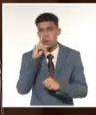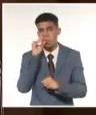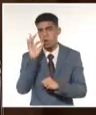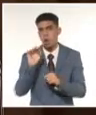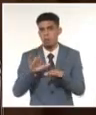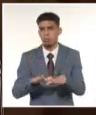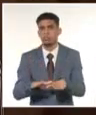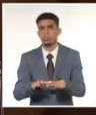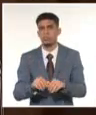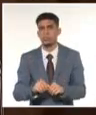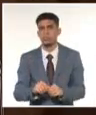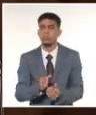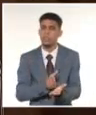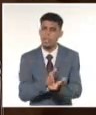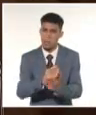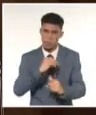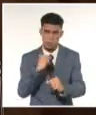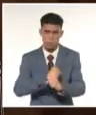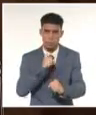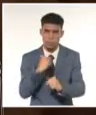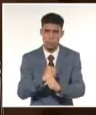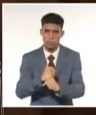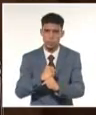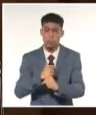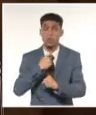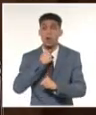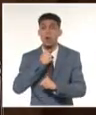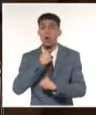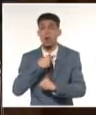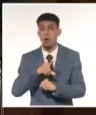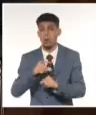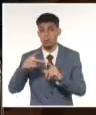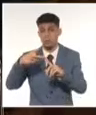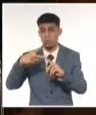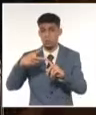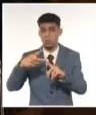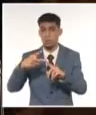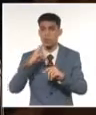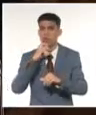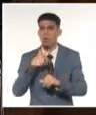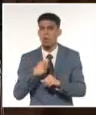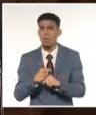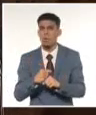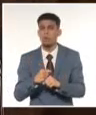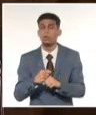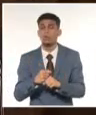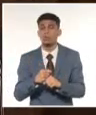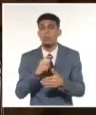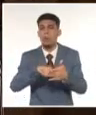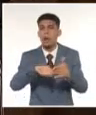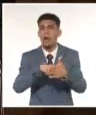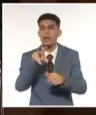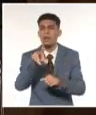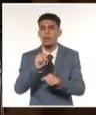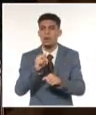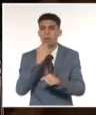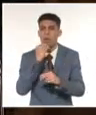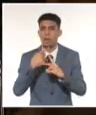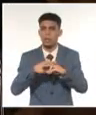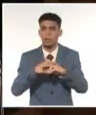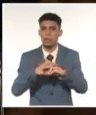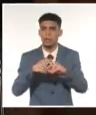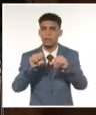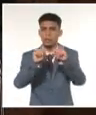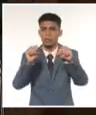las dificultades. El segundo ejemplo es el de la estrategia para levantar el sistema electroenergético nacional. Aunque no